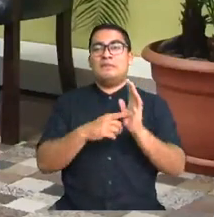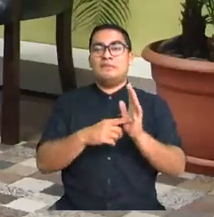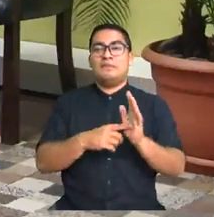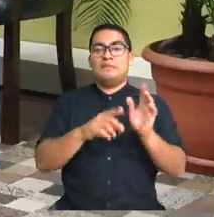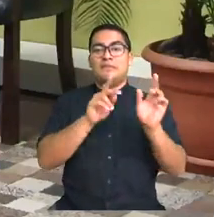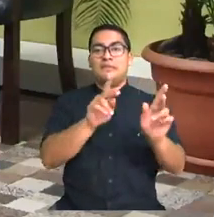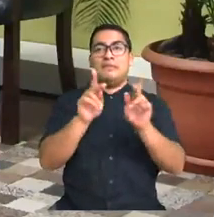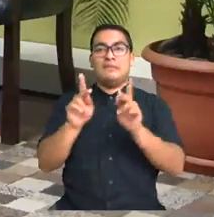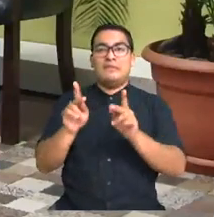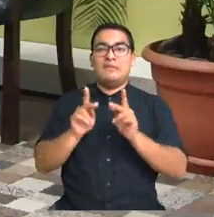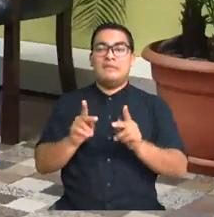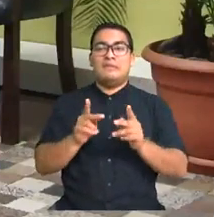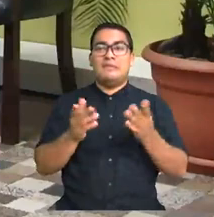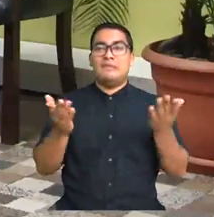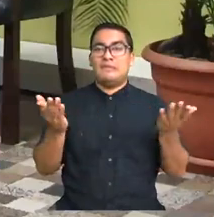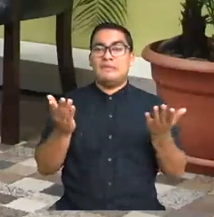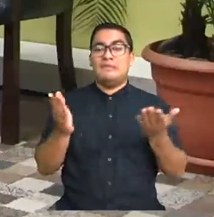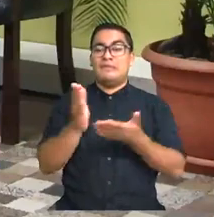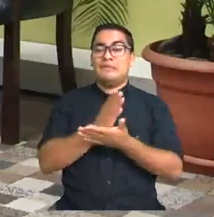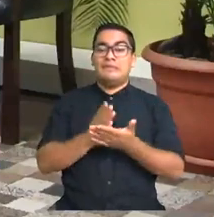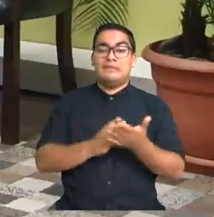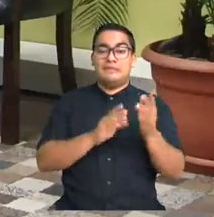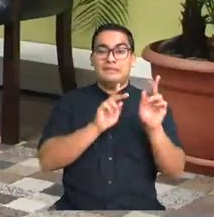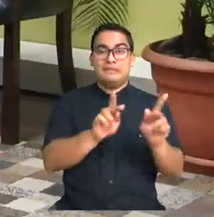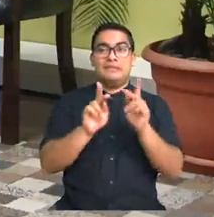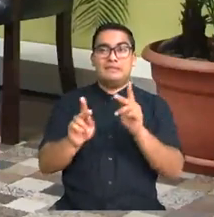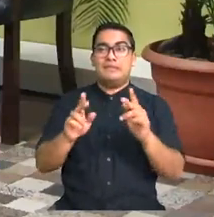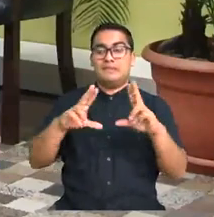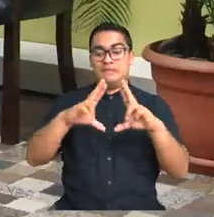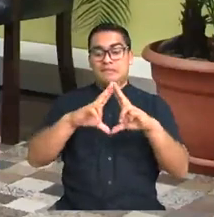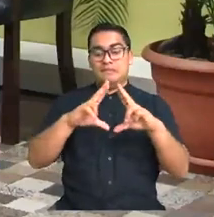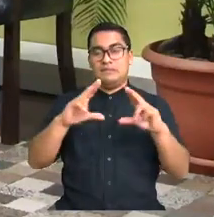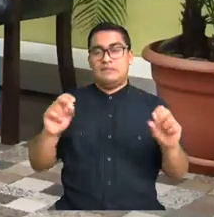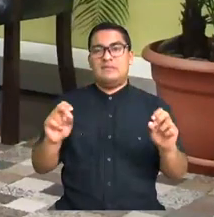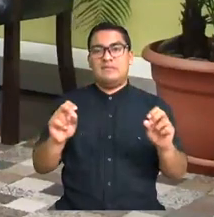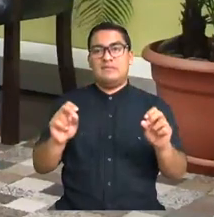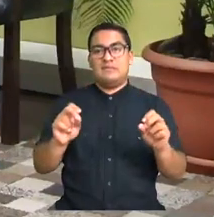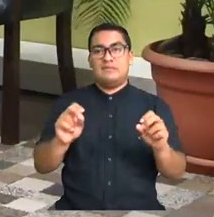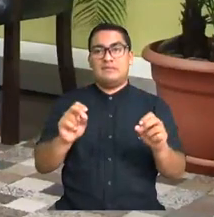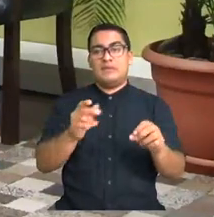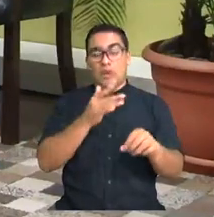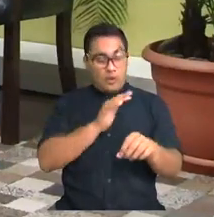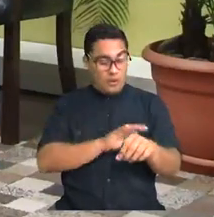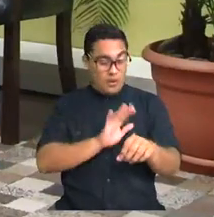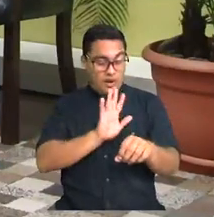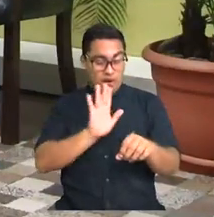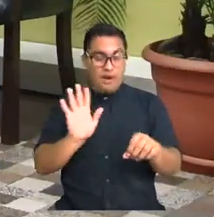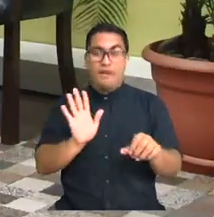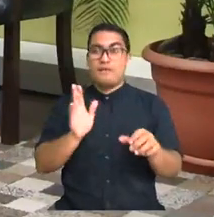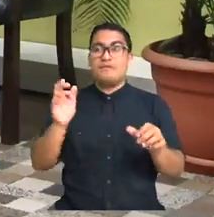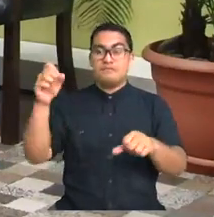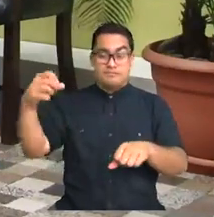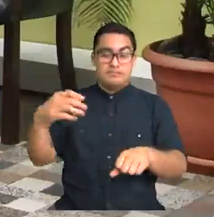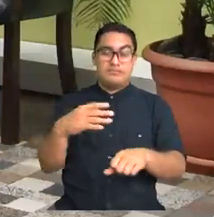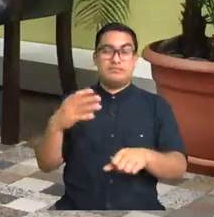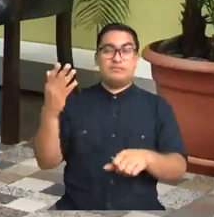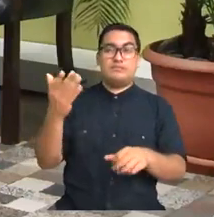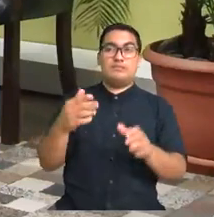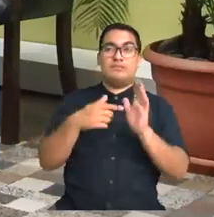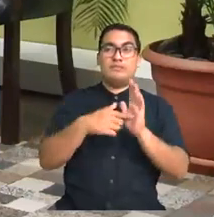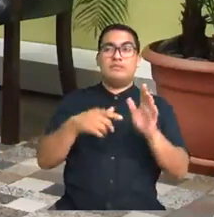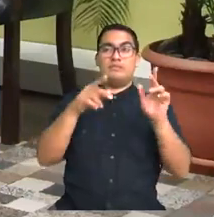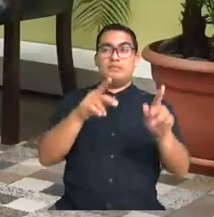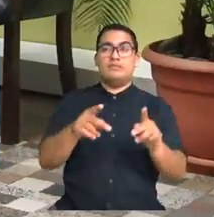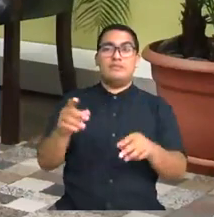pacientes que, aunque somos nicaragüenses, tienen un tono de piel un poco más claro y tienen mayor sensibilidad, que son las personas que